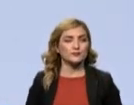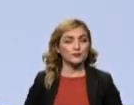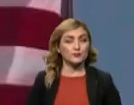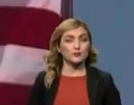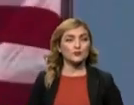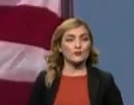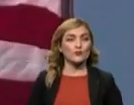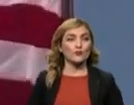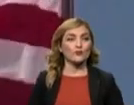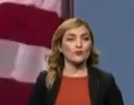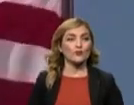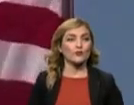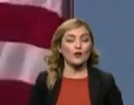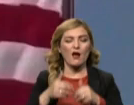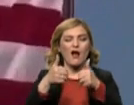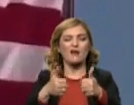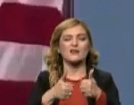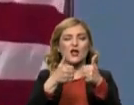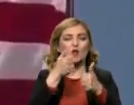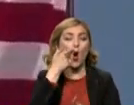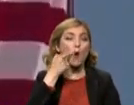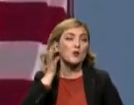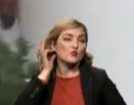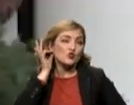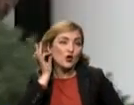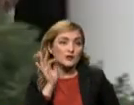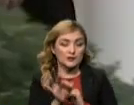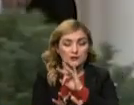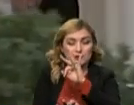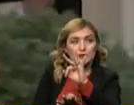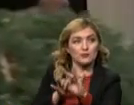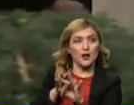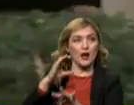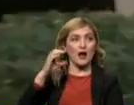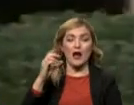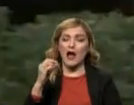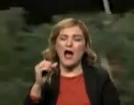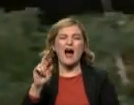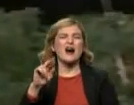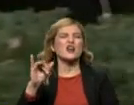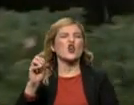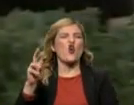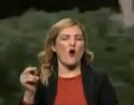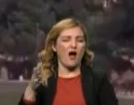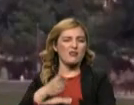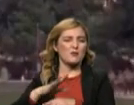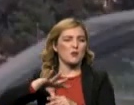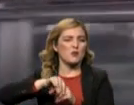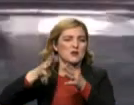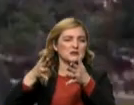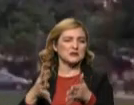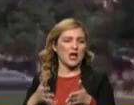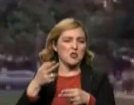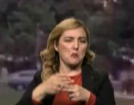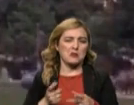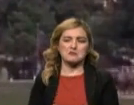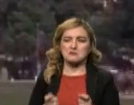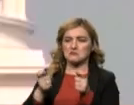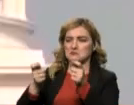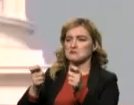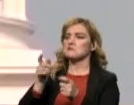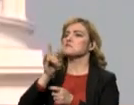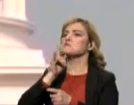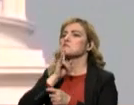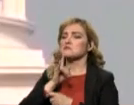por el Ecuador. Y es que el candidato o candidata a reemplazar a Francisco Carrión en Washington ya fue puesto a consideración de Estados